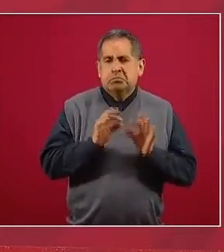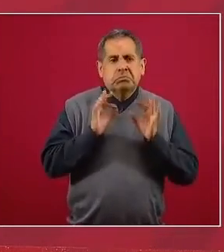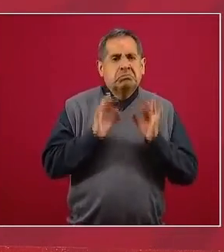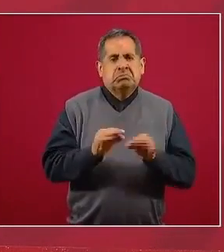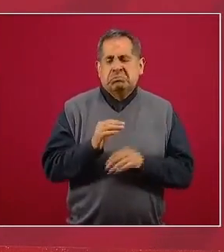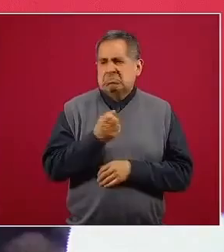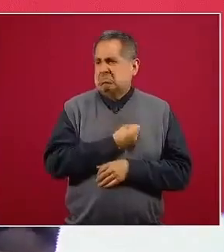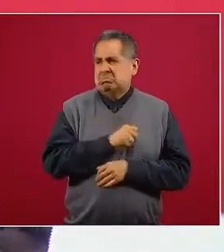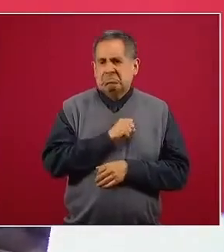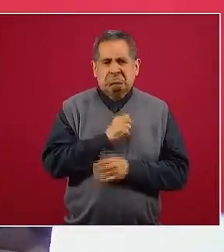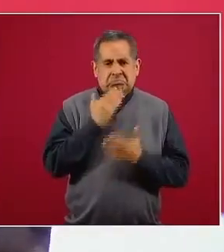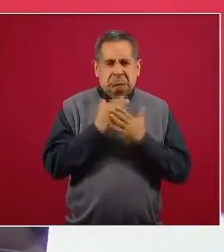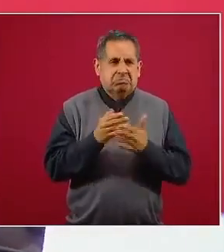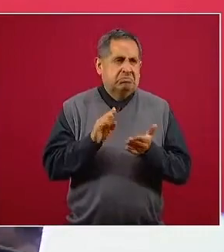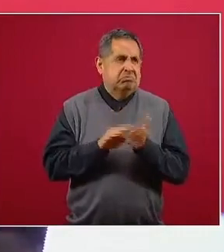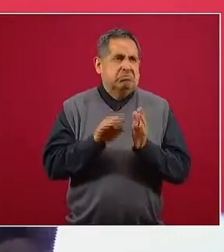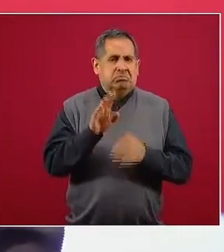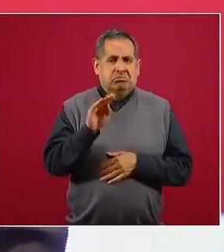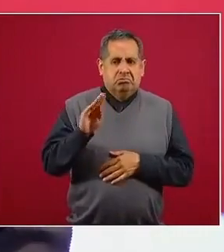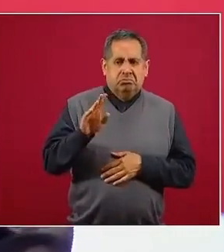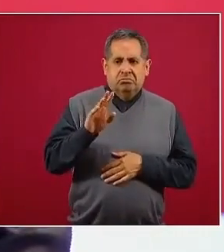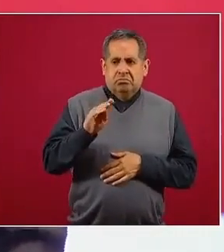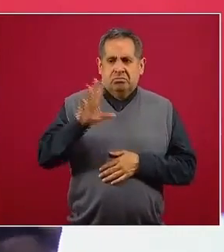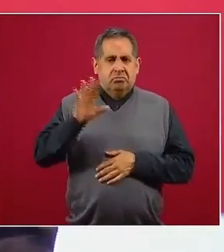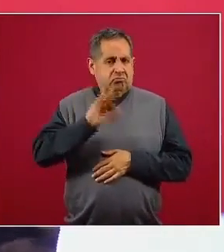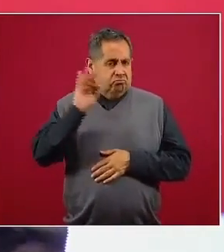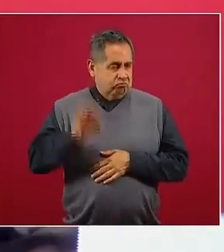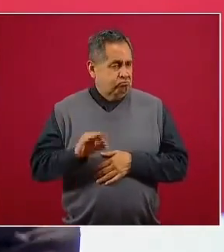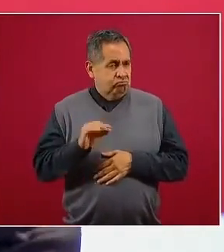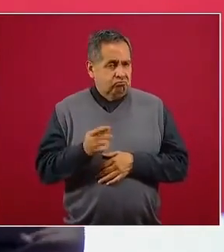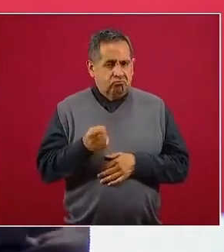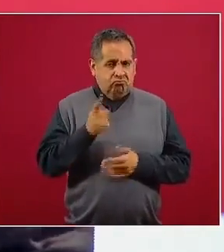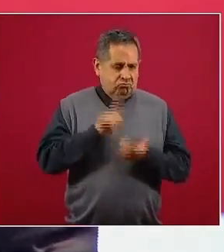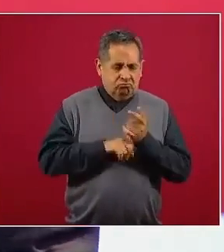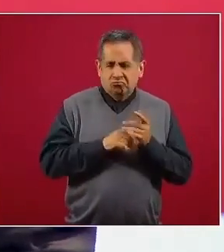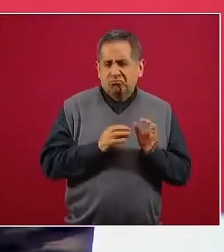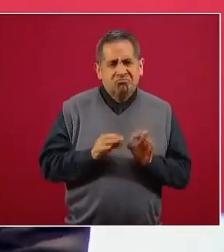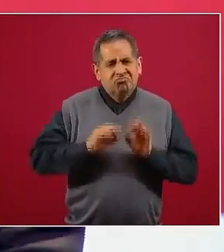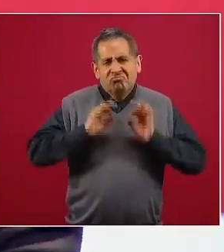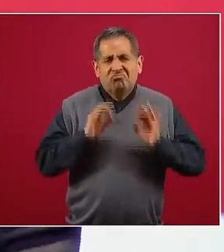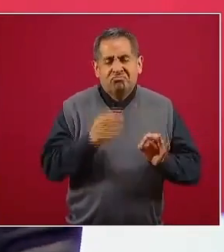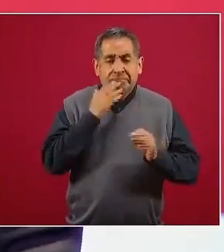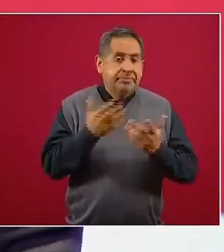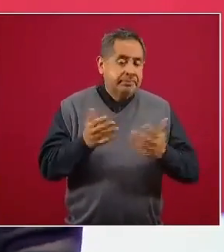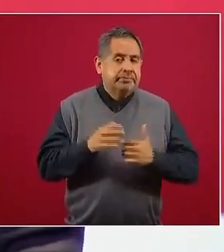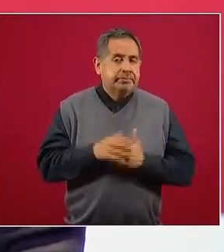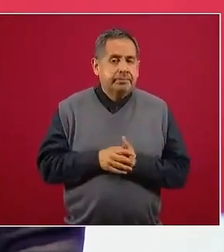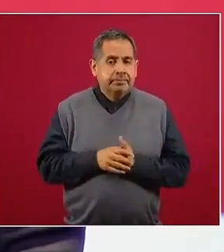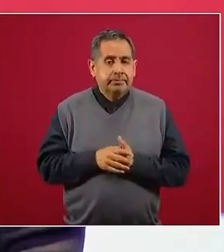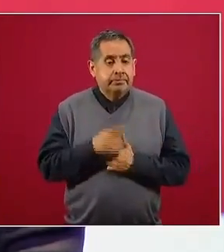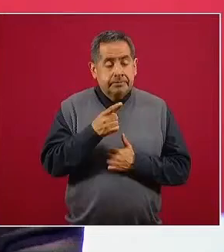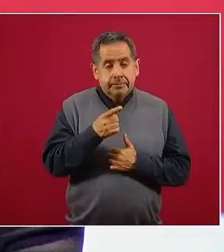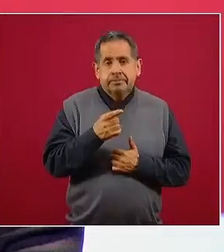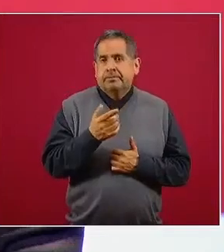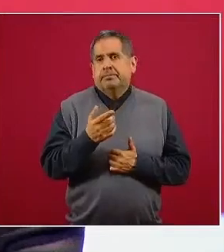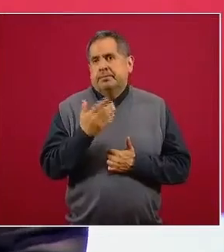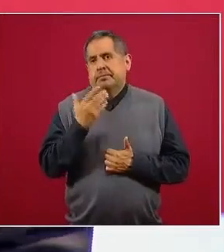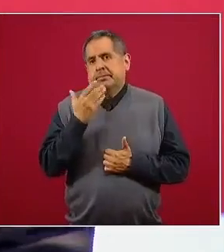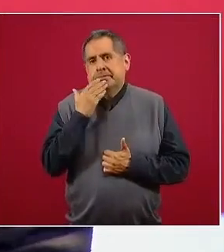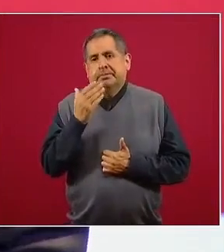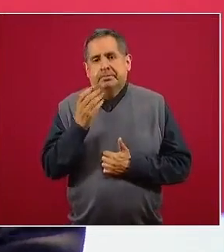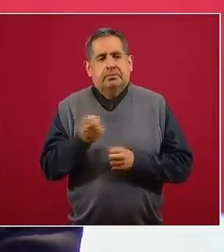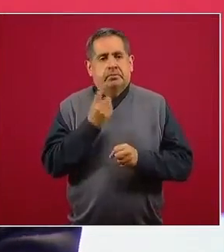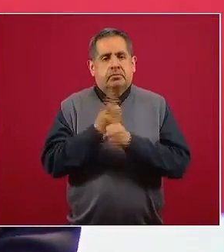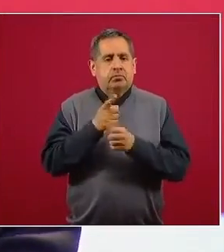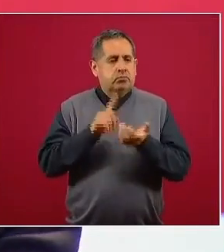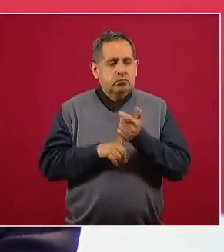es muy alta, 90, 95% o más, y entonces eso brinda la oportunidad